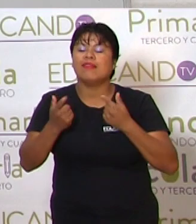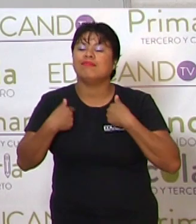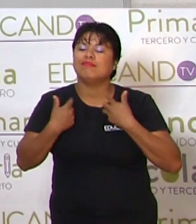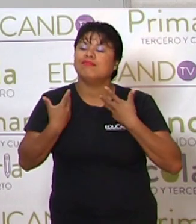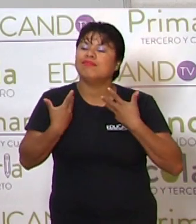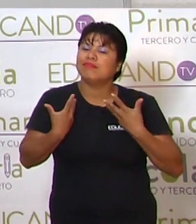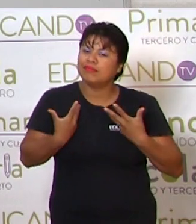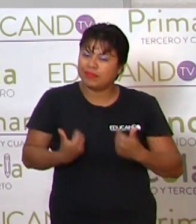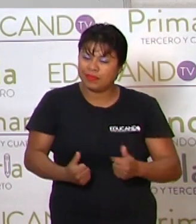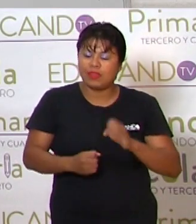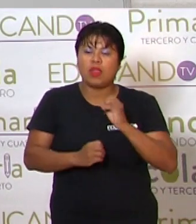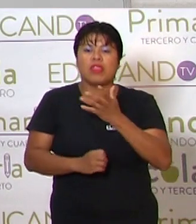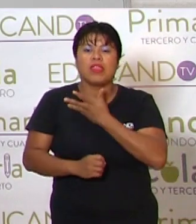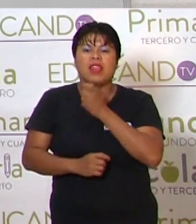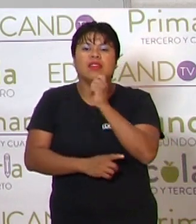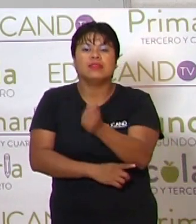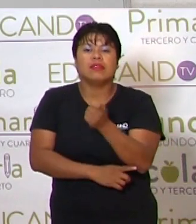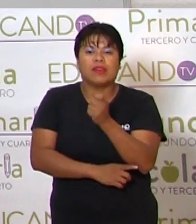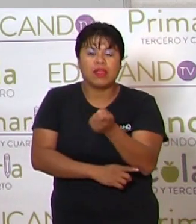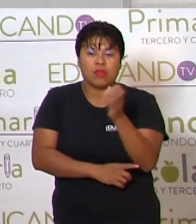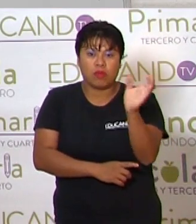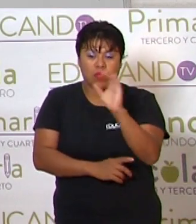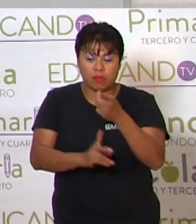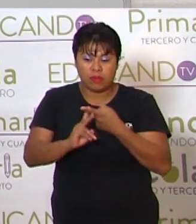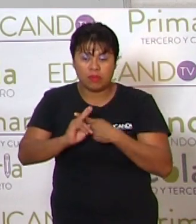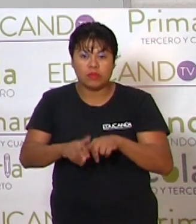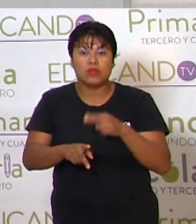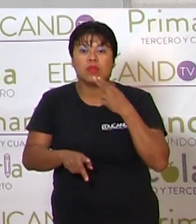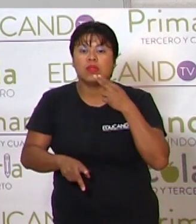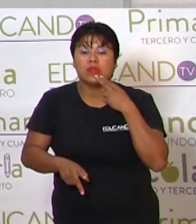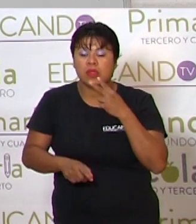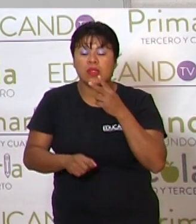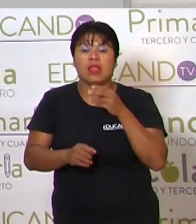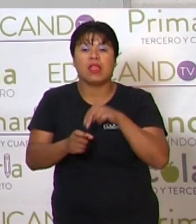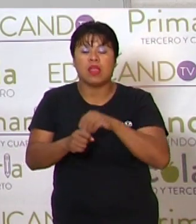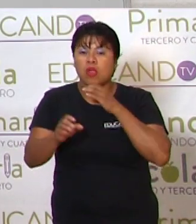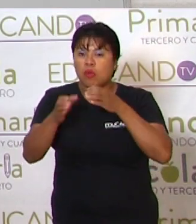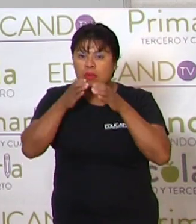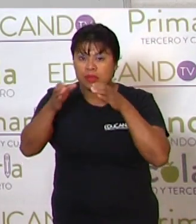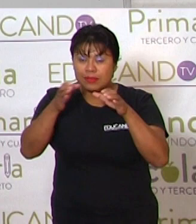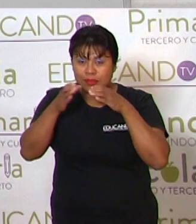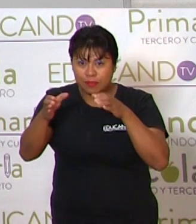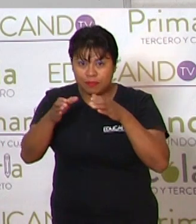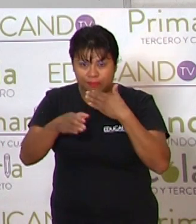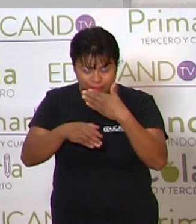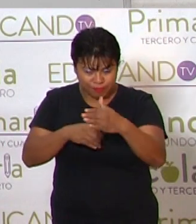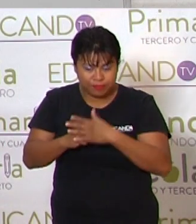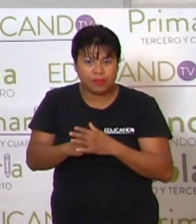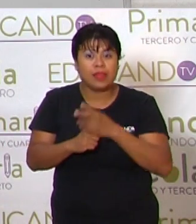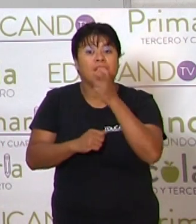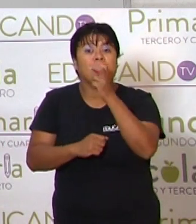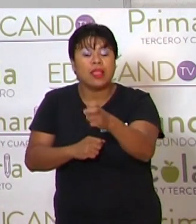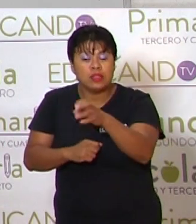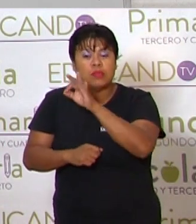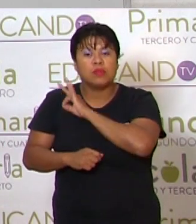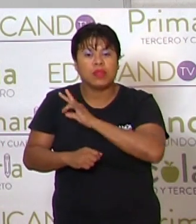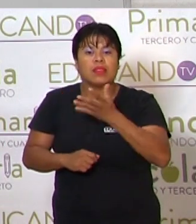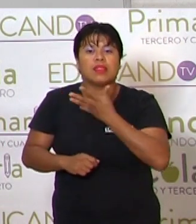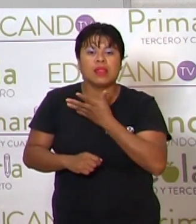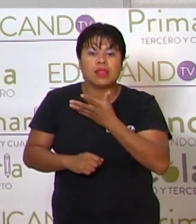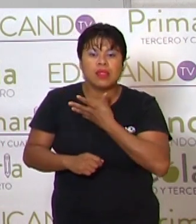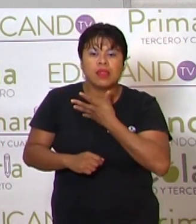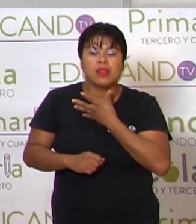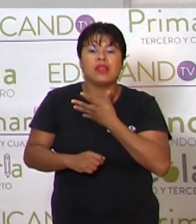entender o tienen un significado al momento de utilizarlas en una conversación. Bien, esto te va a permitir